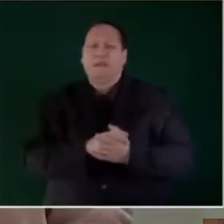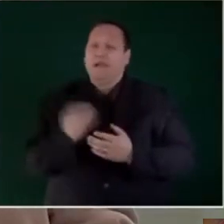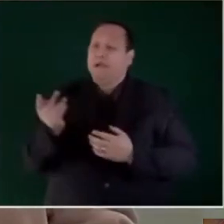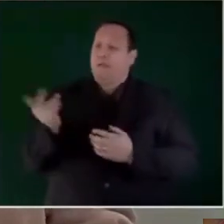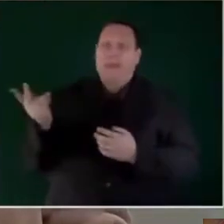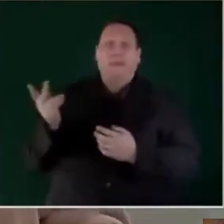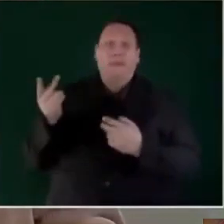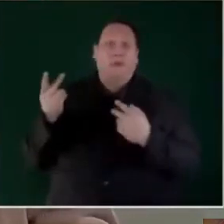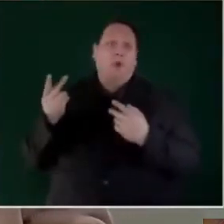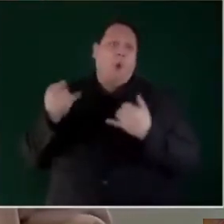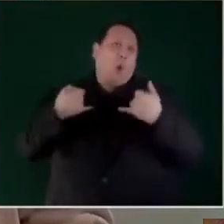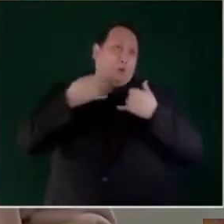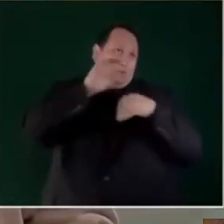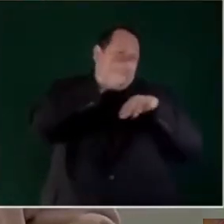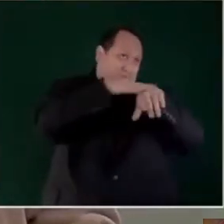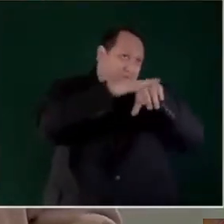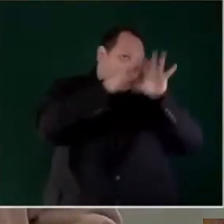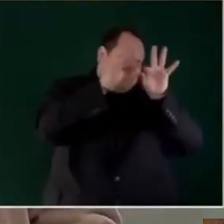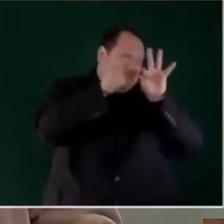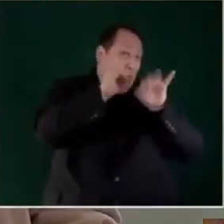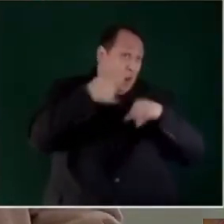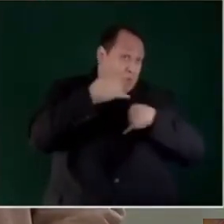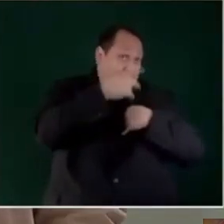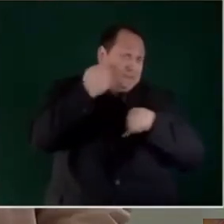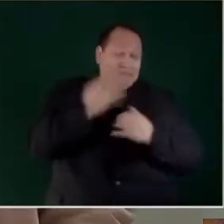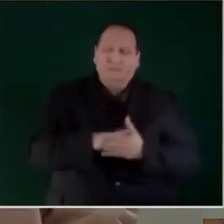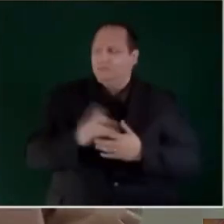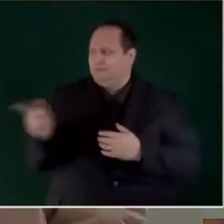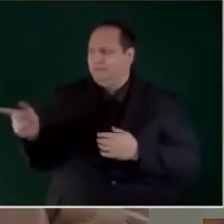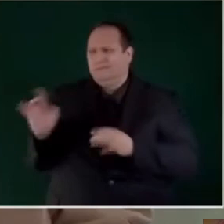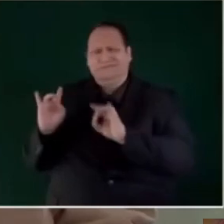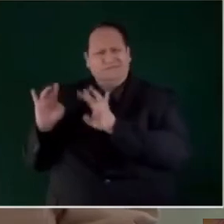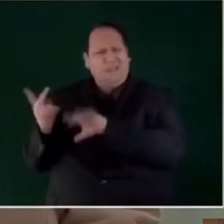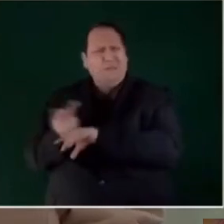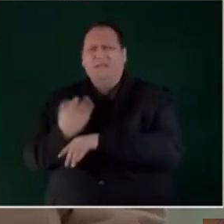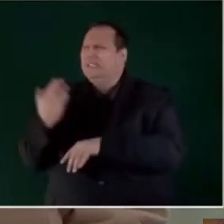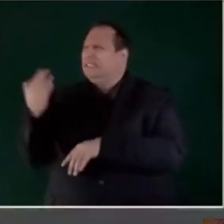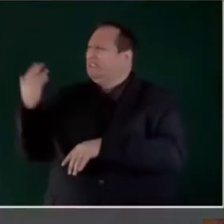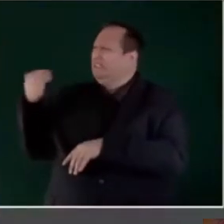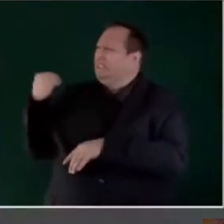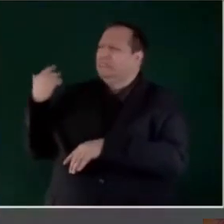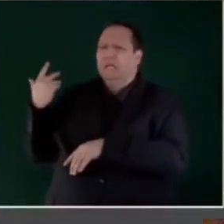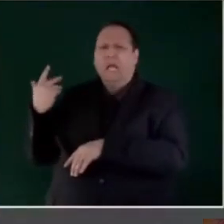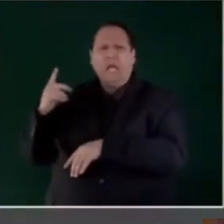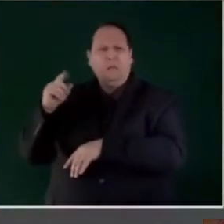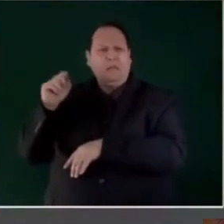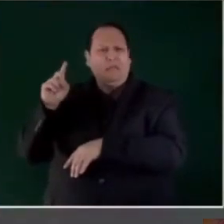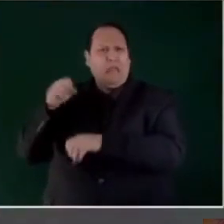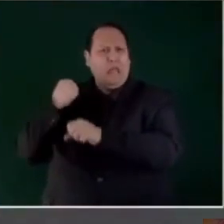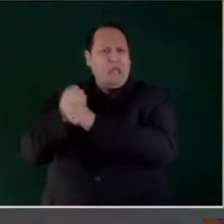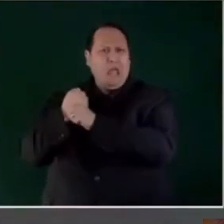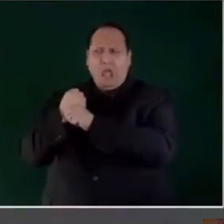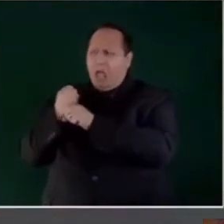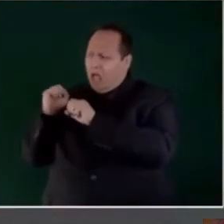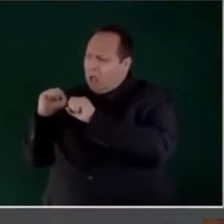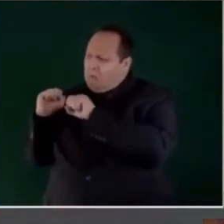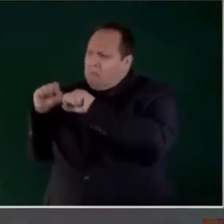vigente, esto para los jóvenes, hasta hace 20, 30